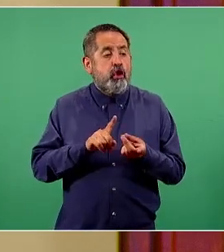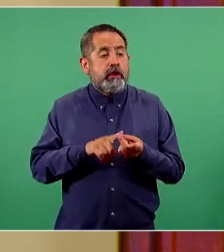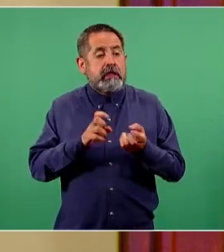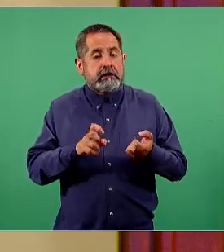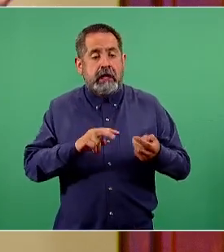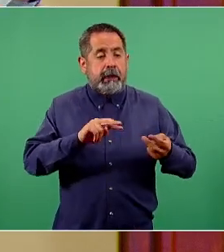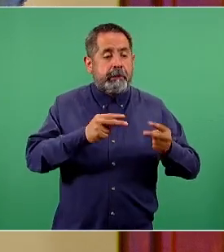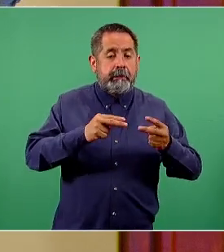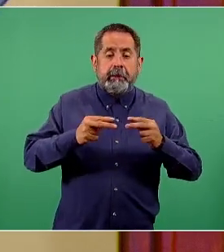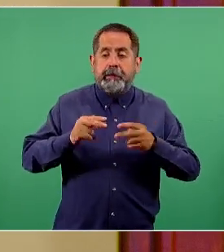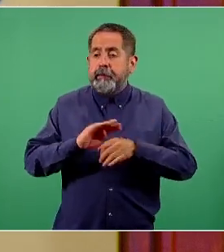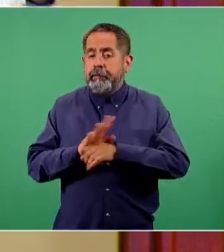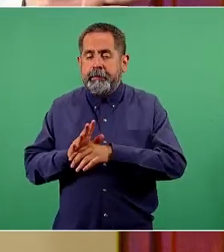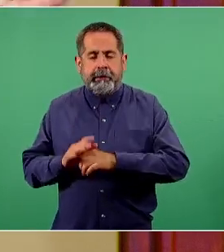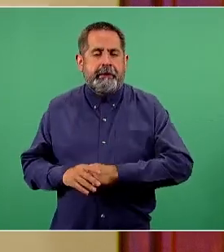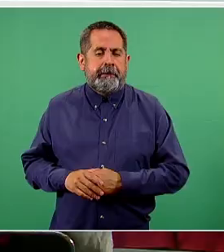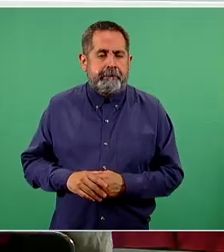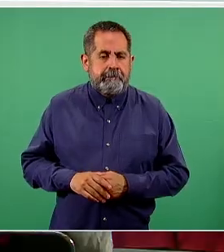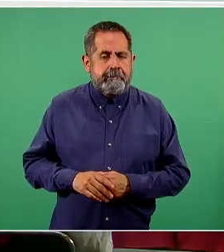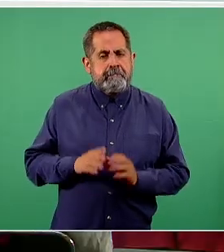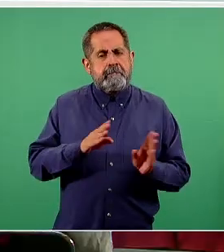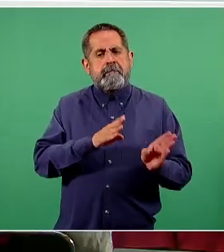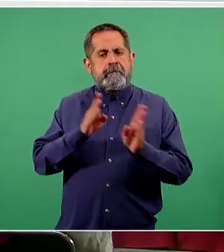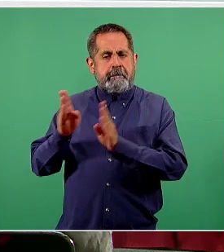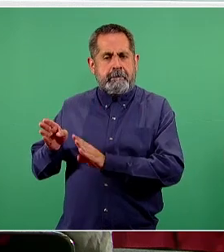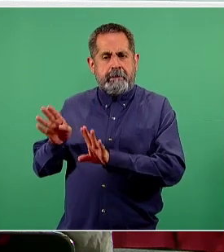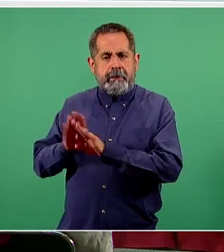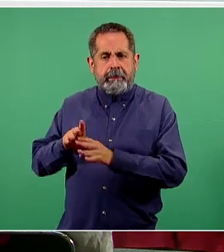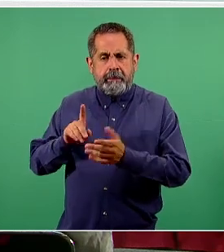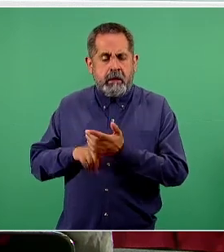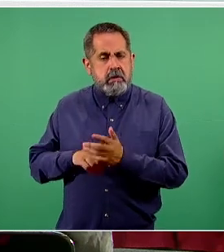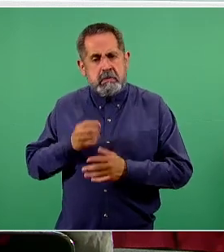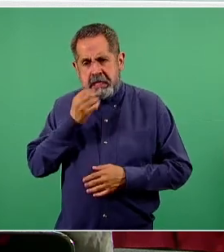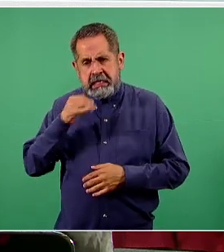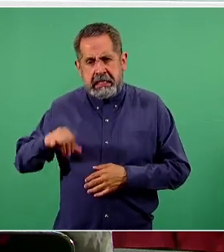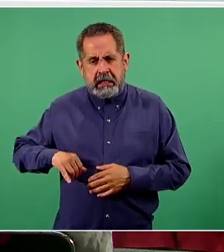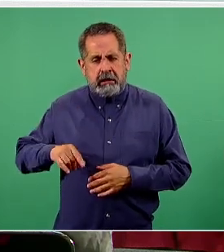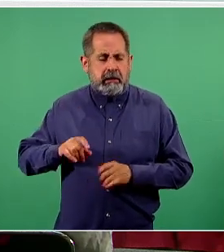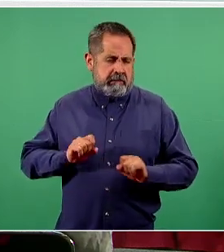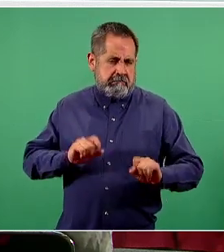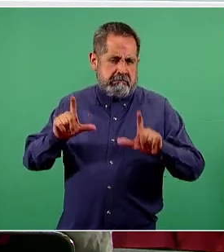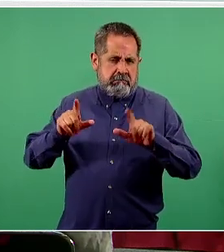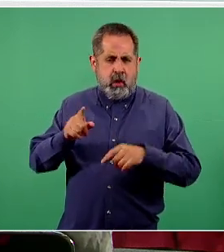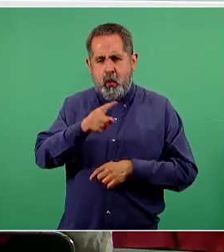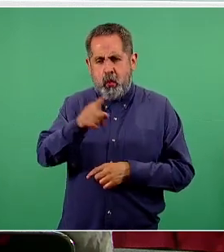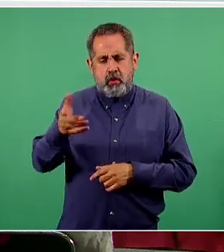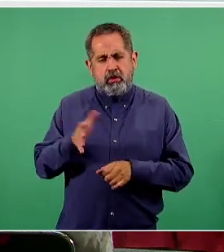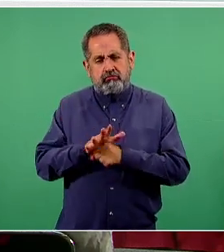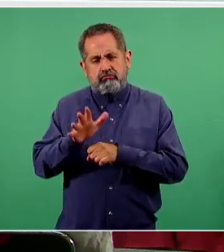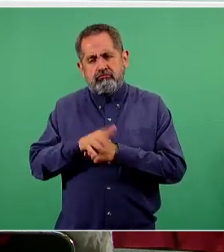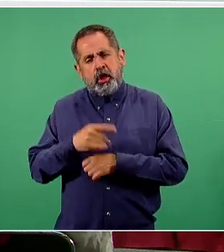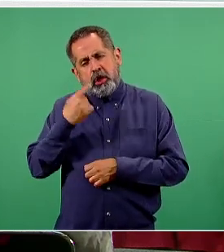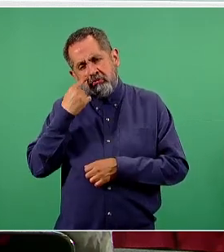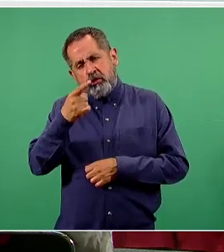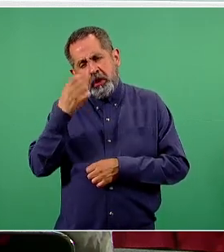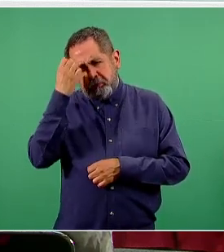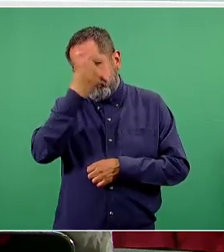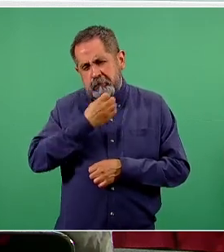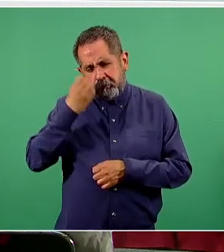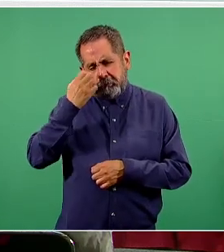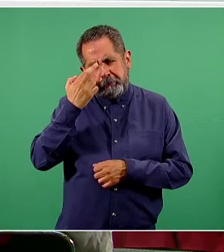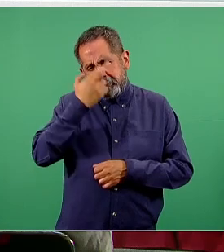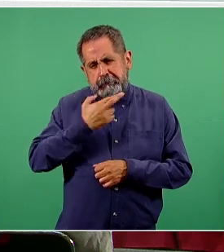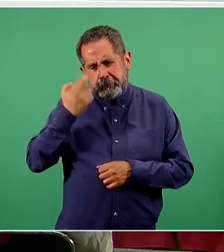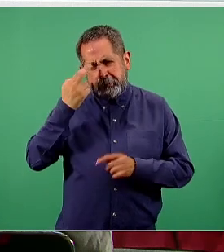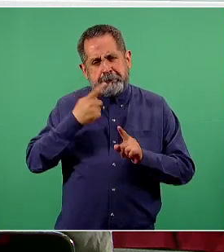estos aislamientos. Tenemos también la tabla de las variantes de interés, les dejamos la información para que ustedes las puedan revisar. Son variantes